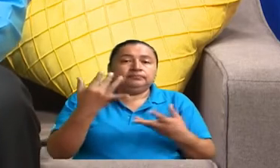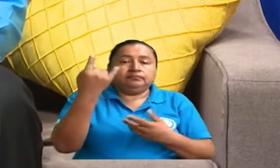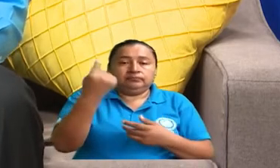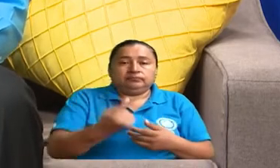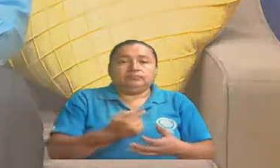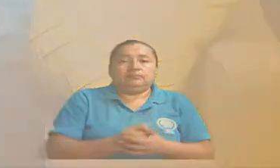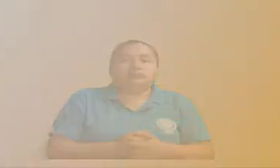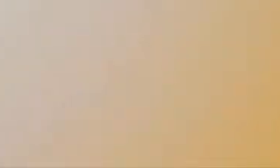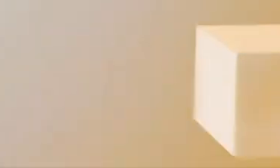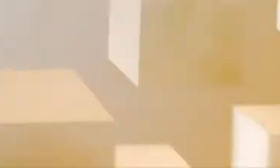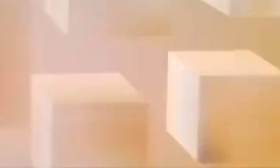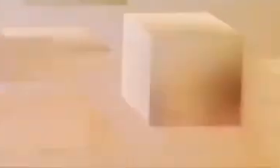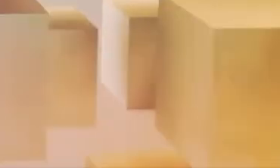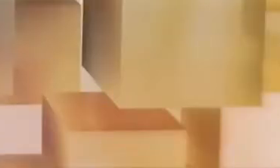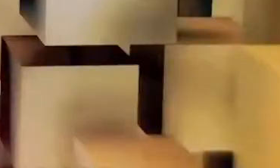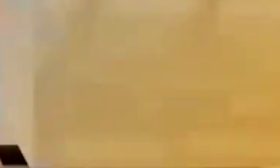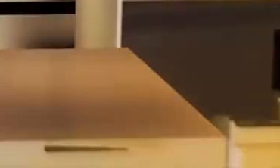volvemos.